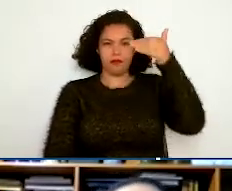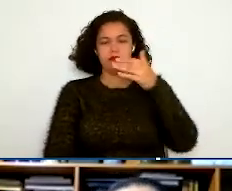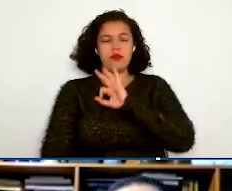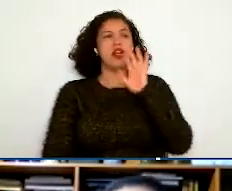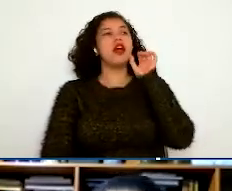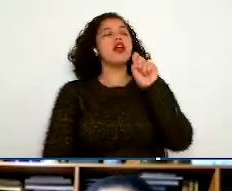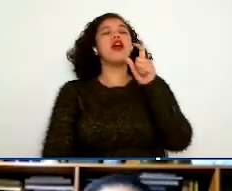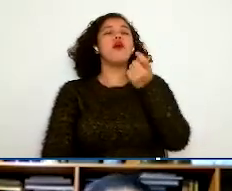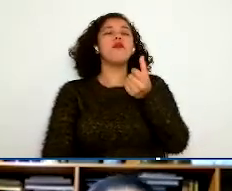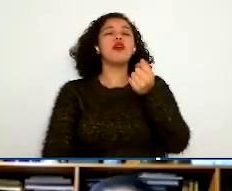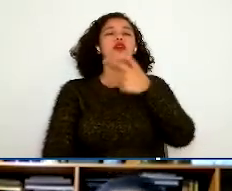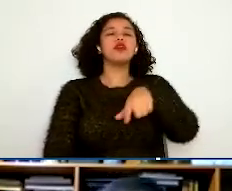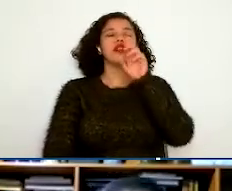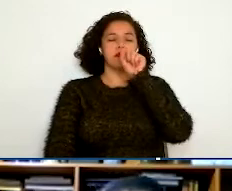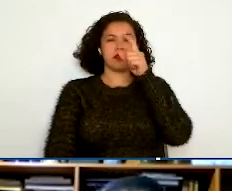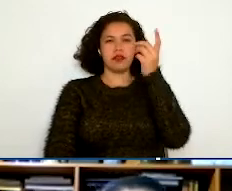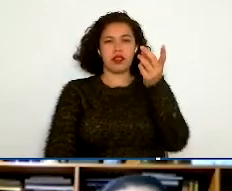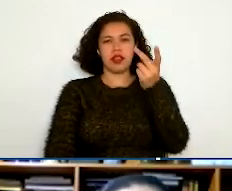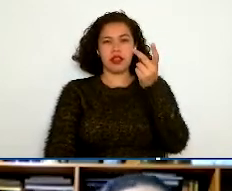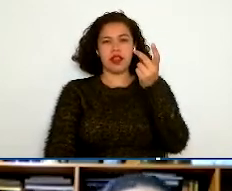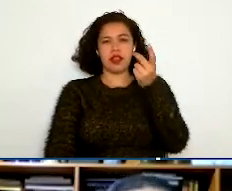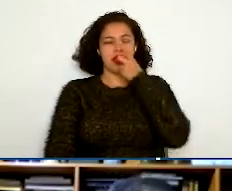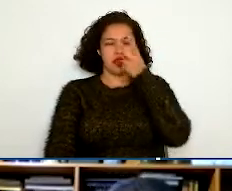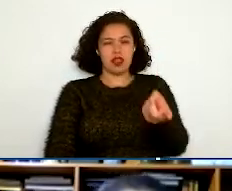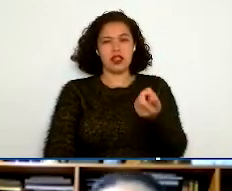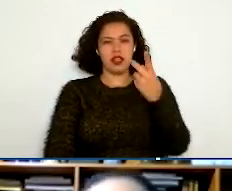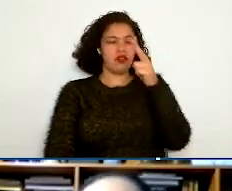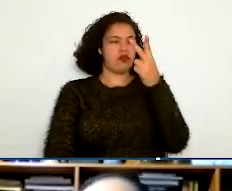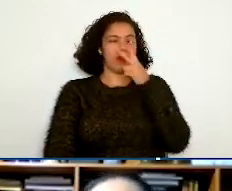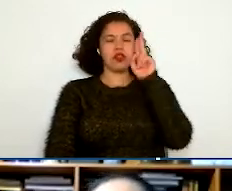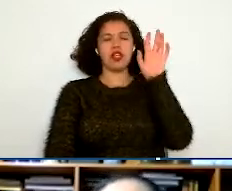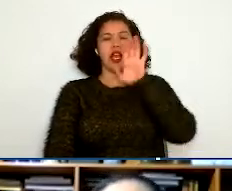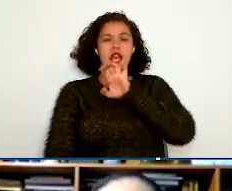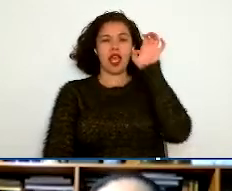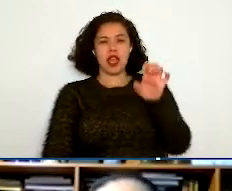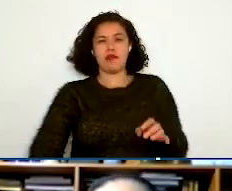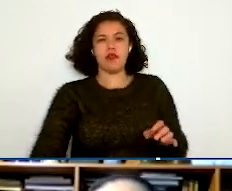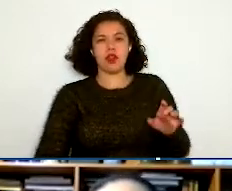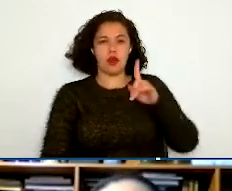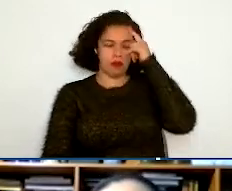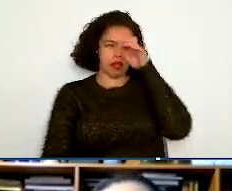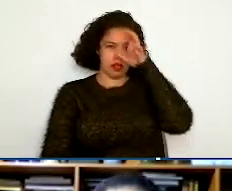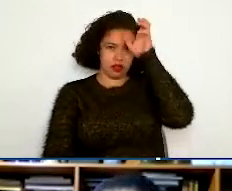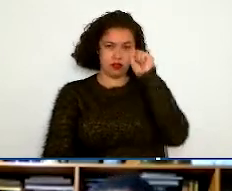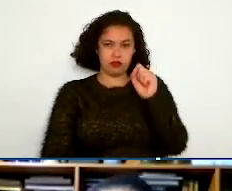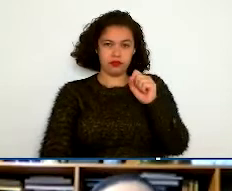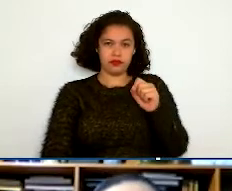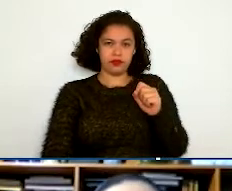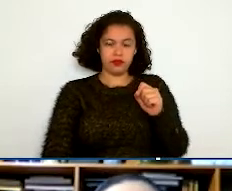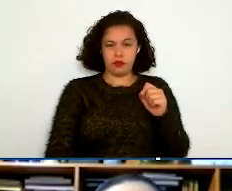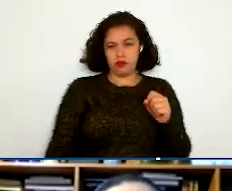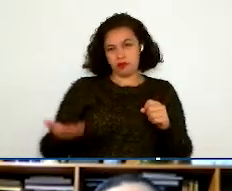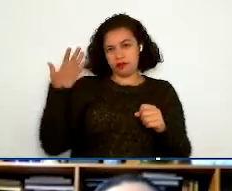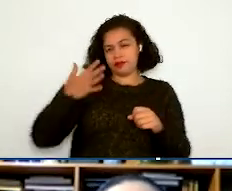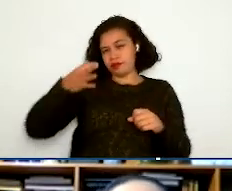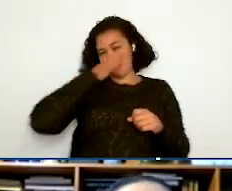poco lo que ustedes comentaban, si se dan cuenta con estas dos, al menos como ejemplo, estas dos definiciones que mencionaban hace un momento,